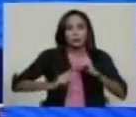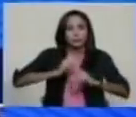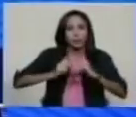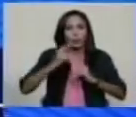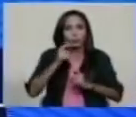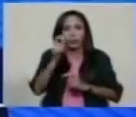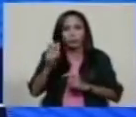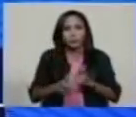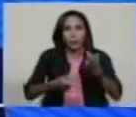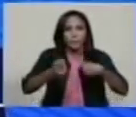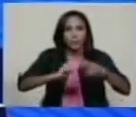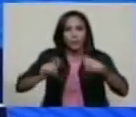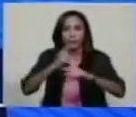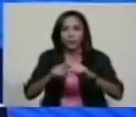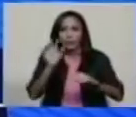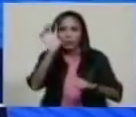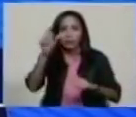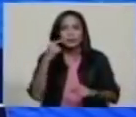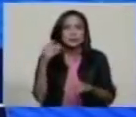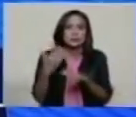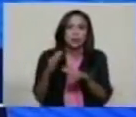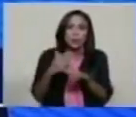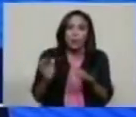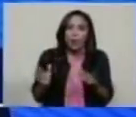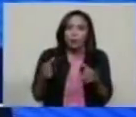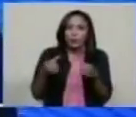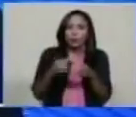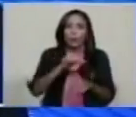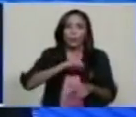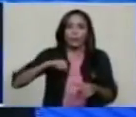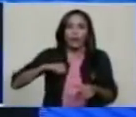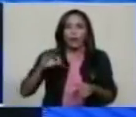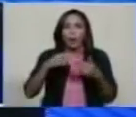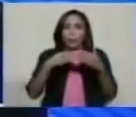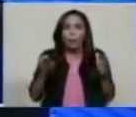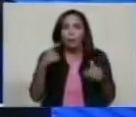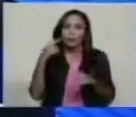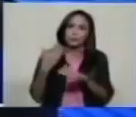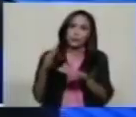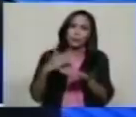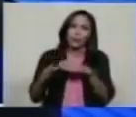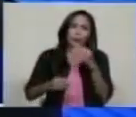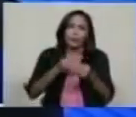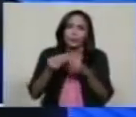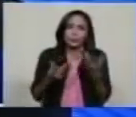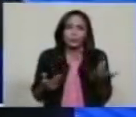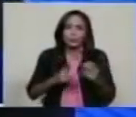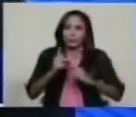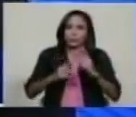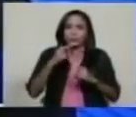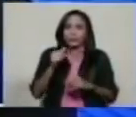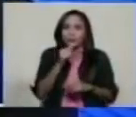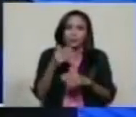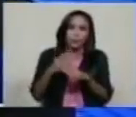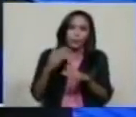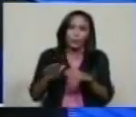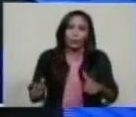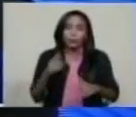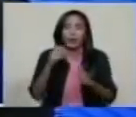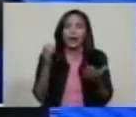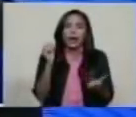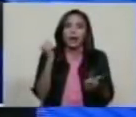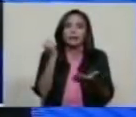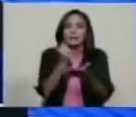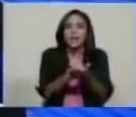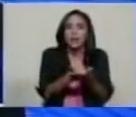la frontera. No importa si lo hizo el sector privado o el sector público o el sector mixto o el sector comunal. Sale como marca Venezuela,